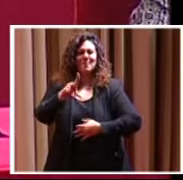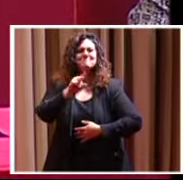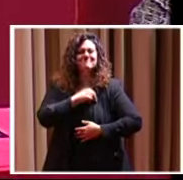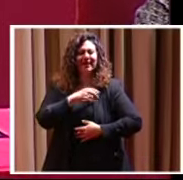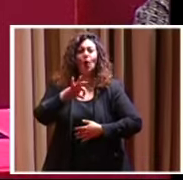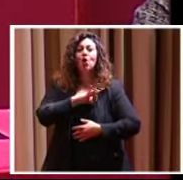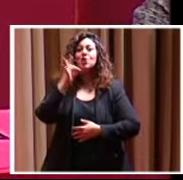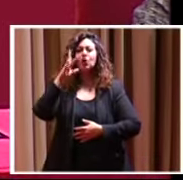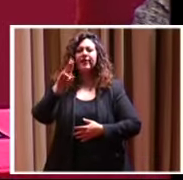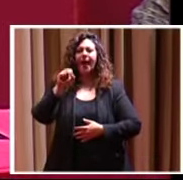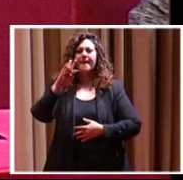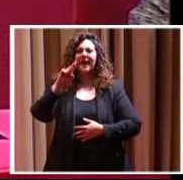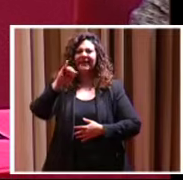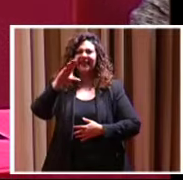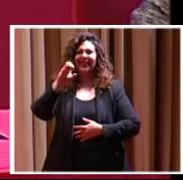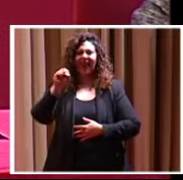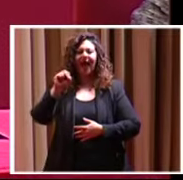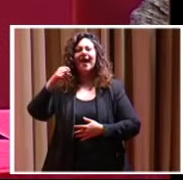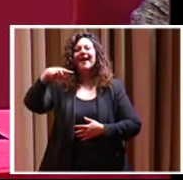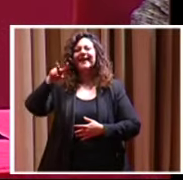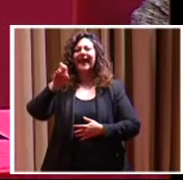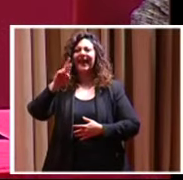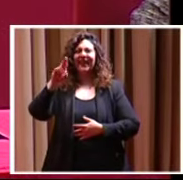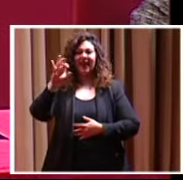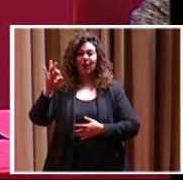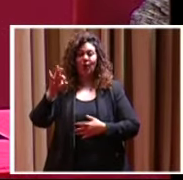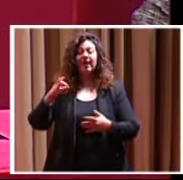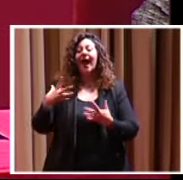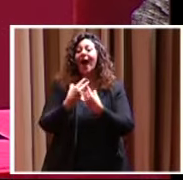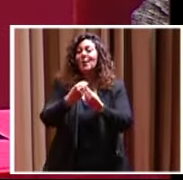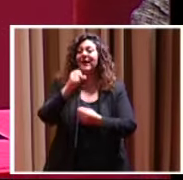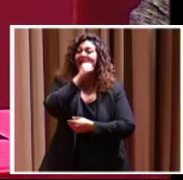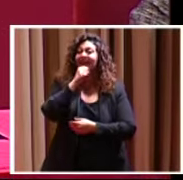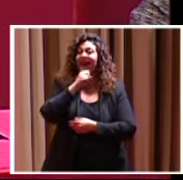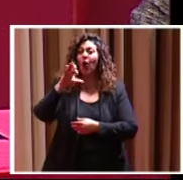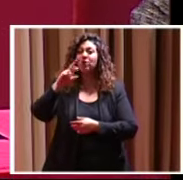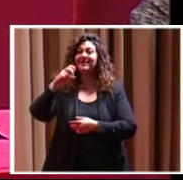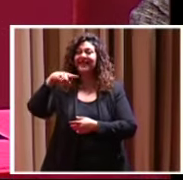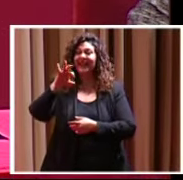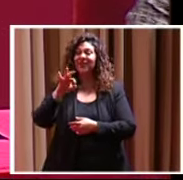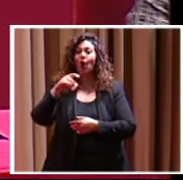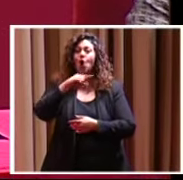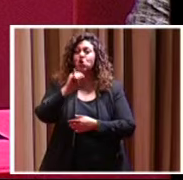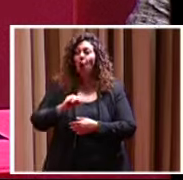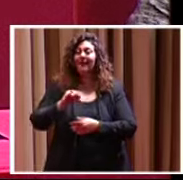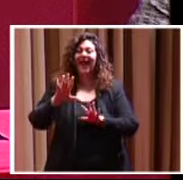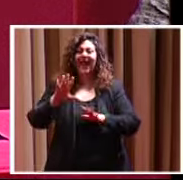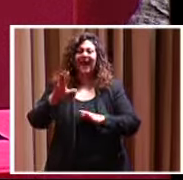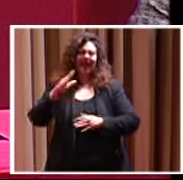doña Patricia Guerrero, acompañada a la guitarra por el cantaor Sergio Gómez El